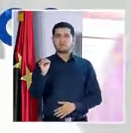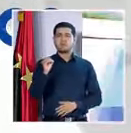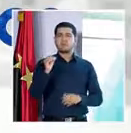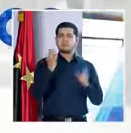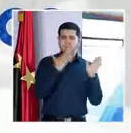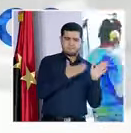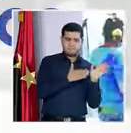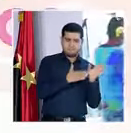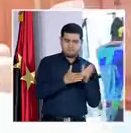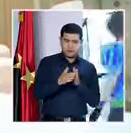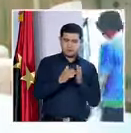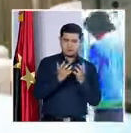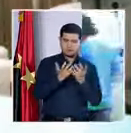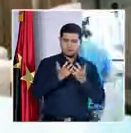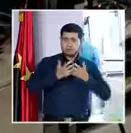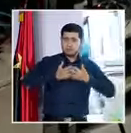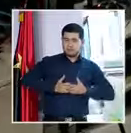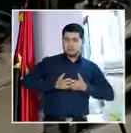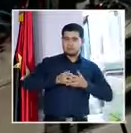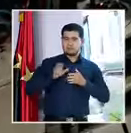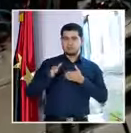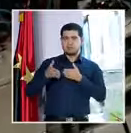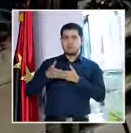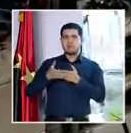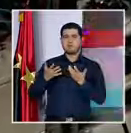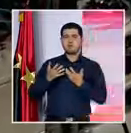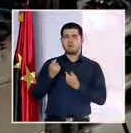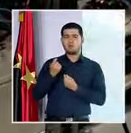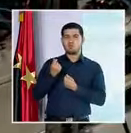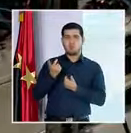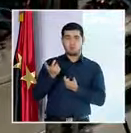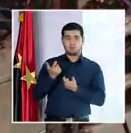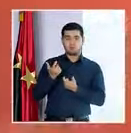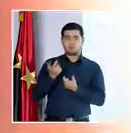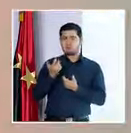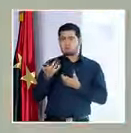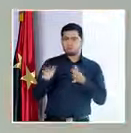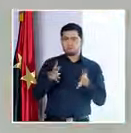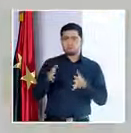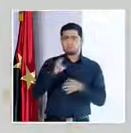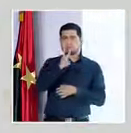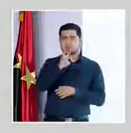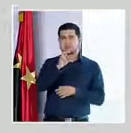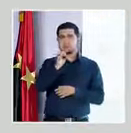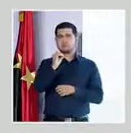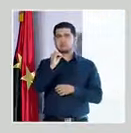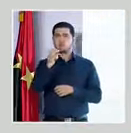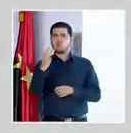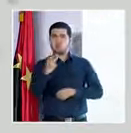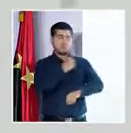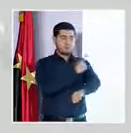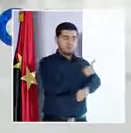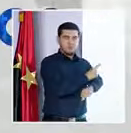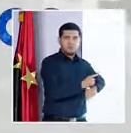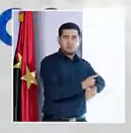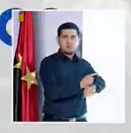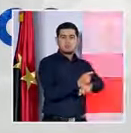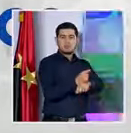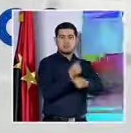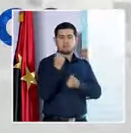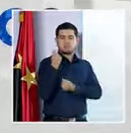negocios presentados a la convocatoria cerrada número 190 del Fondo Emprender. Gestionamos 702 millones de pesos